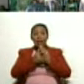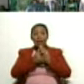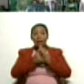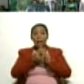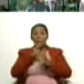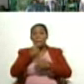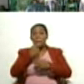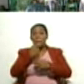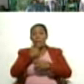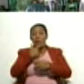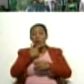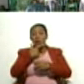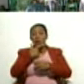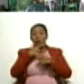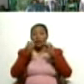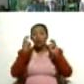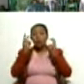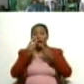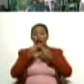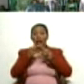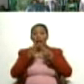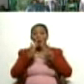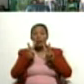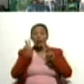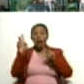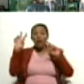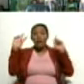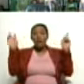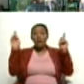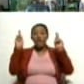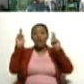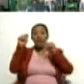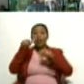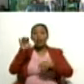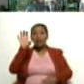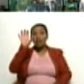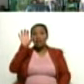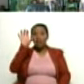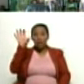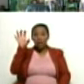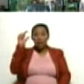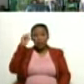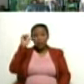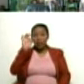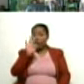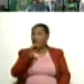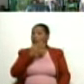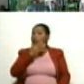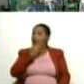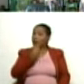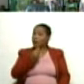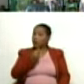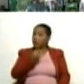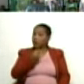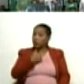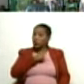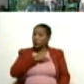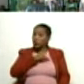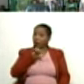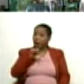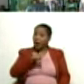ejército de la paz. Con la victoria del país el día 3 de diciembre, nosotros